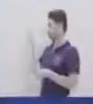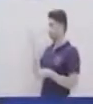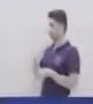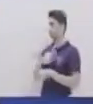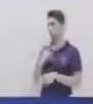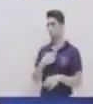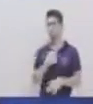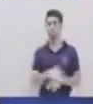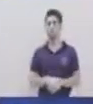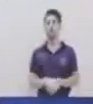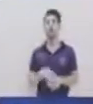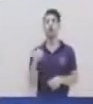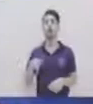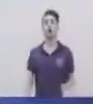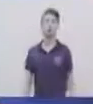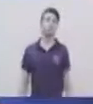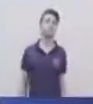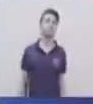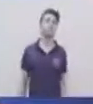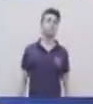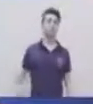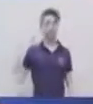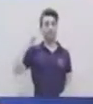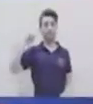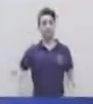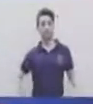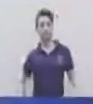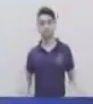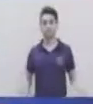brazos arriba, talones,